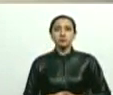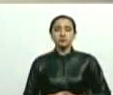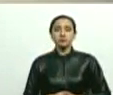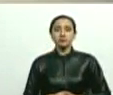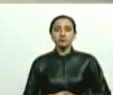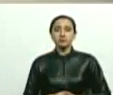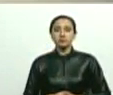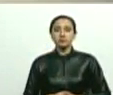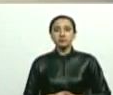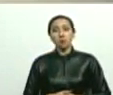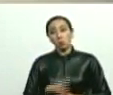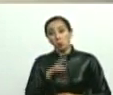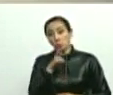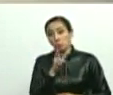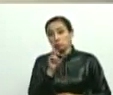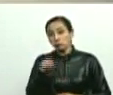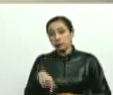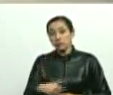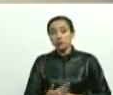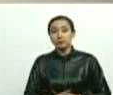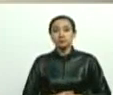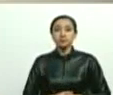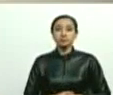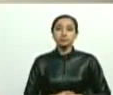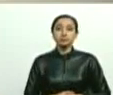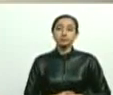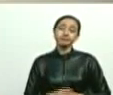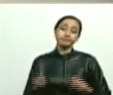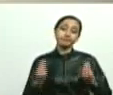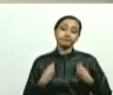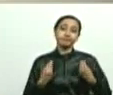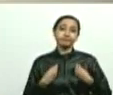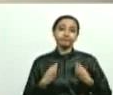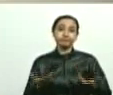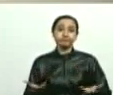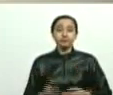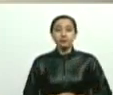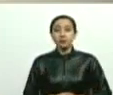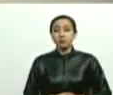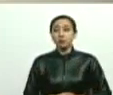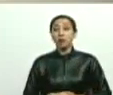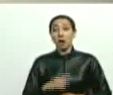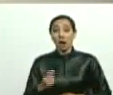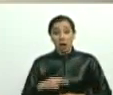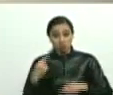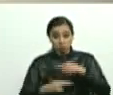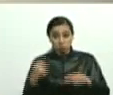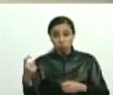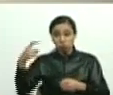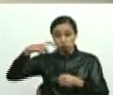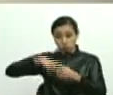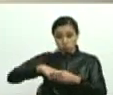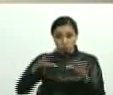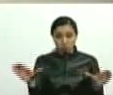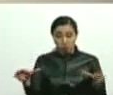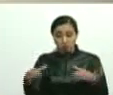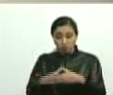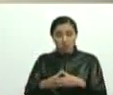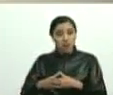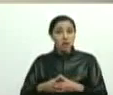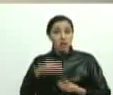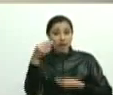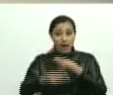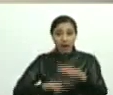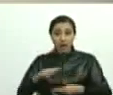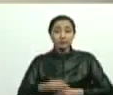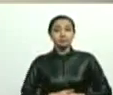o peores. Esa es la vida, compadre. Y si te metes a revolucionario, y si haces una revolución,